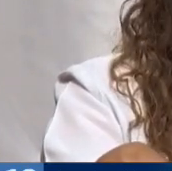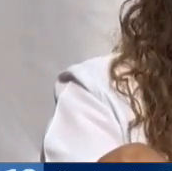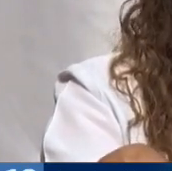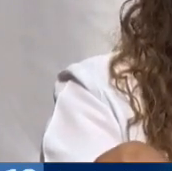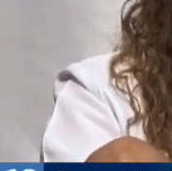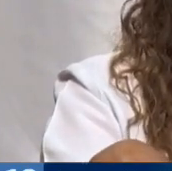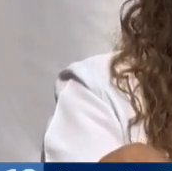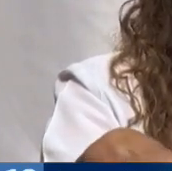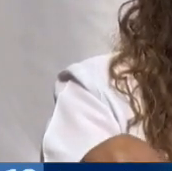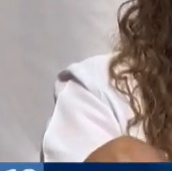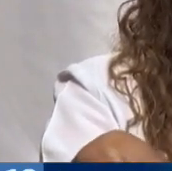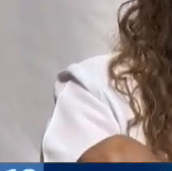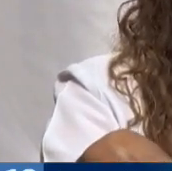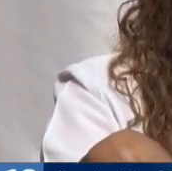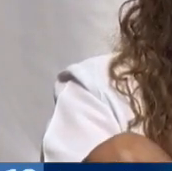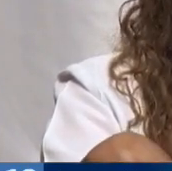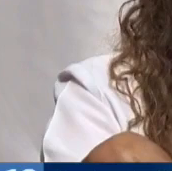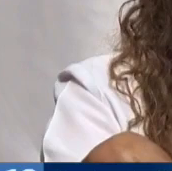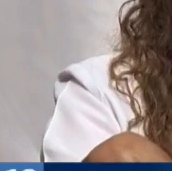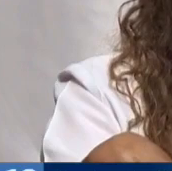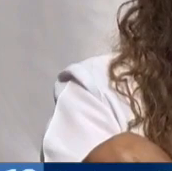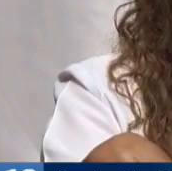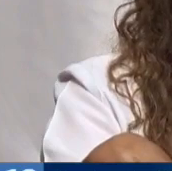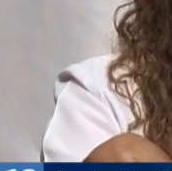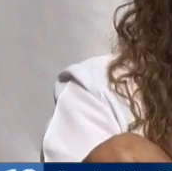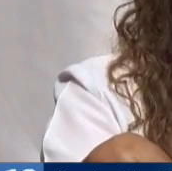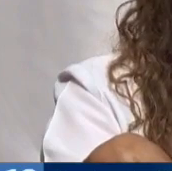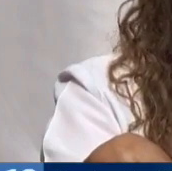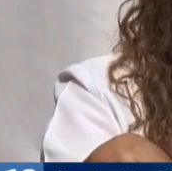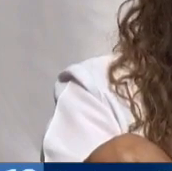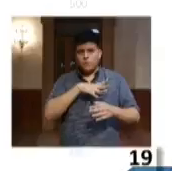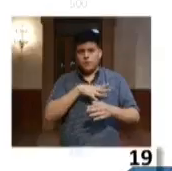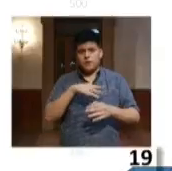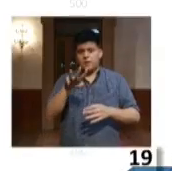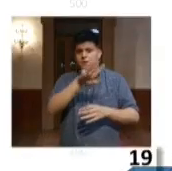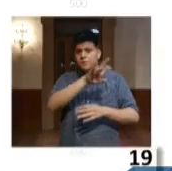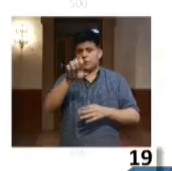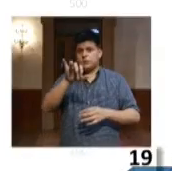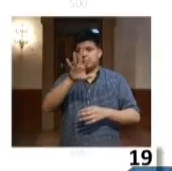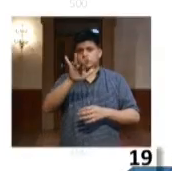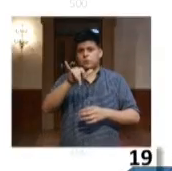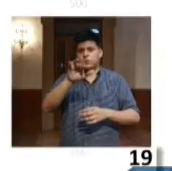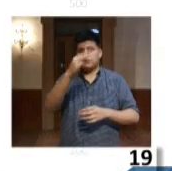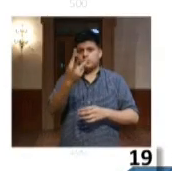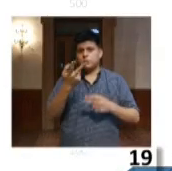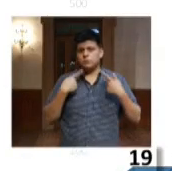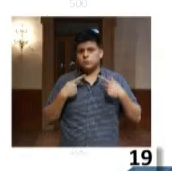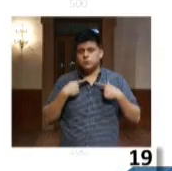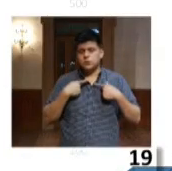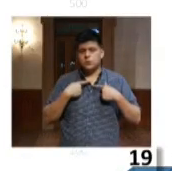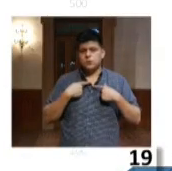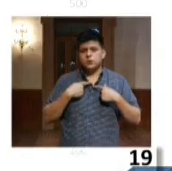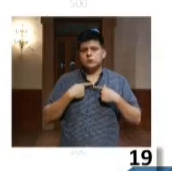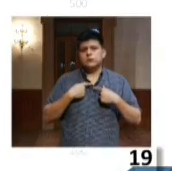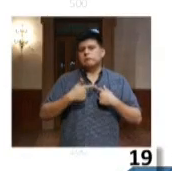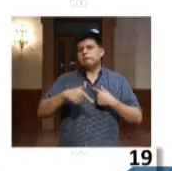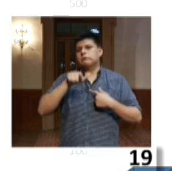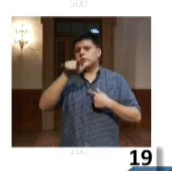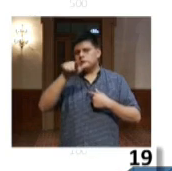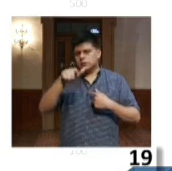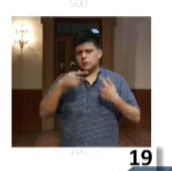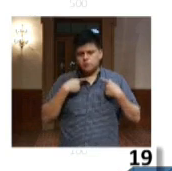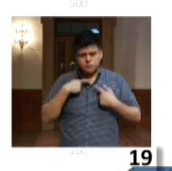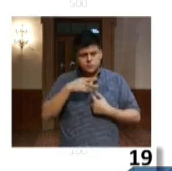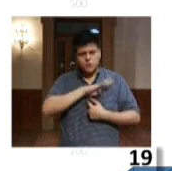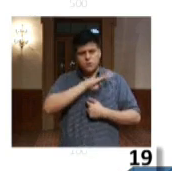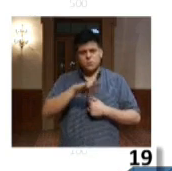grupo de edad. De 45 a 59 tenemos 353 casos con 17 defunciones, Y